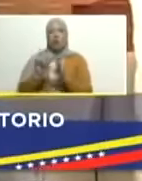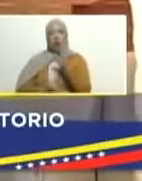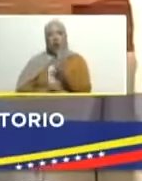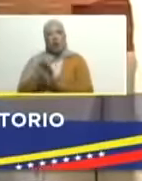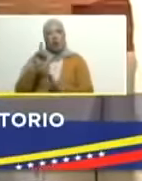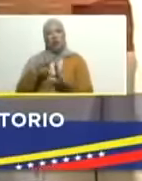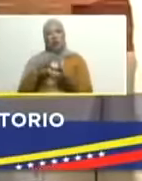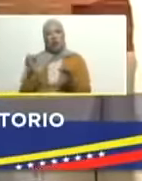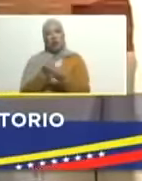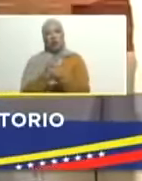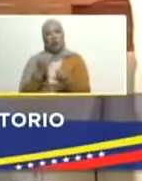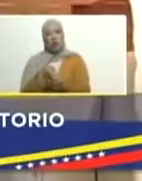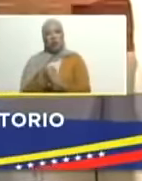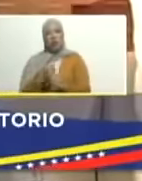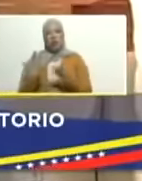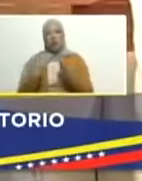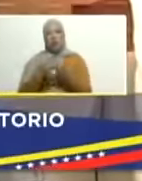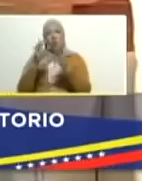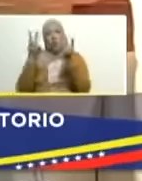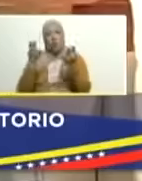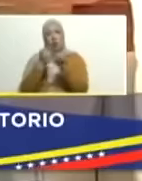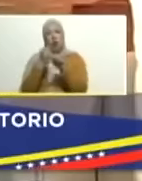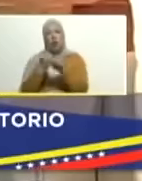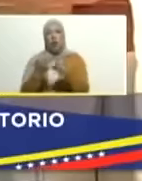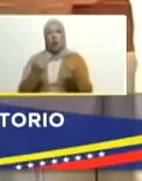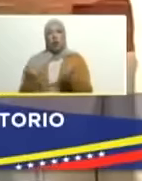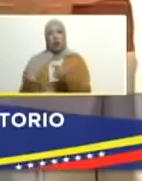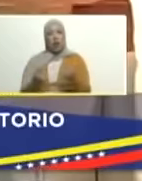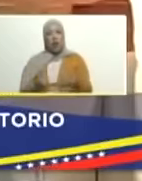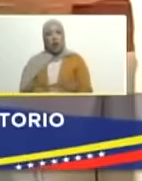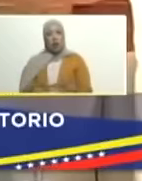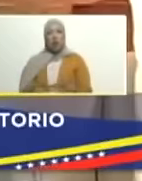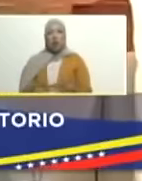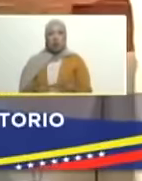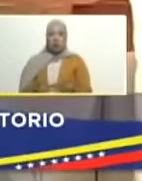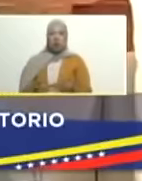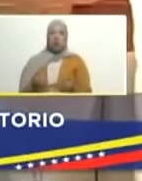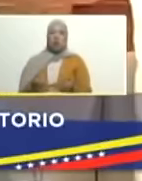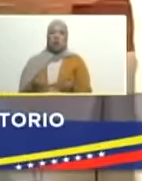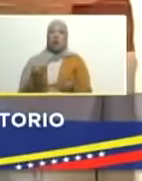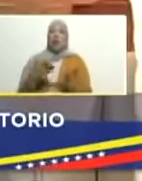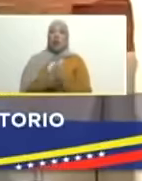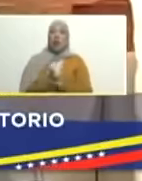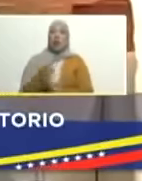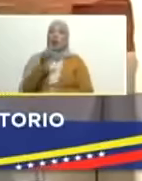desarrollo, con un nuevo modelo económico, curando